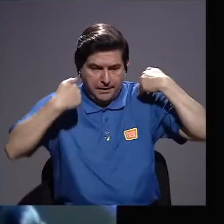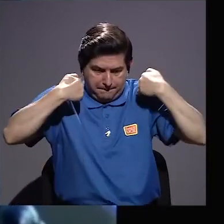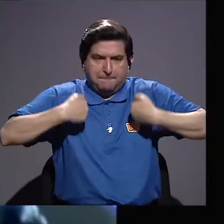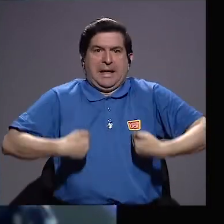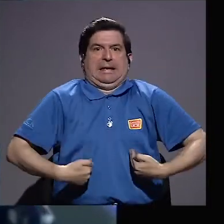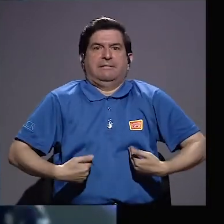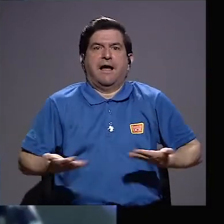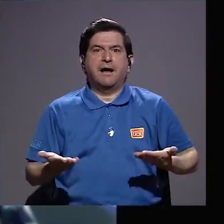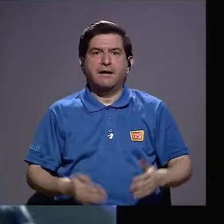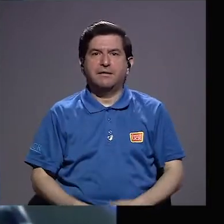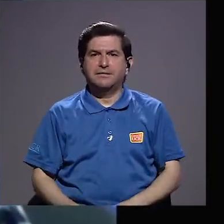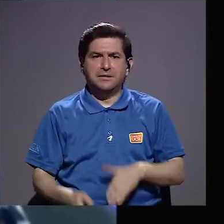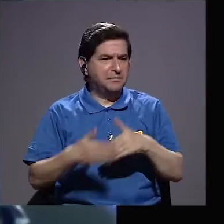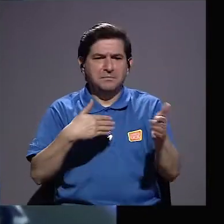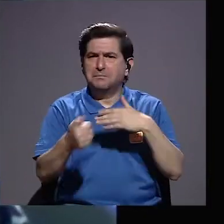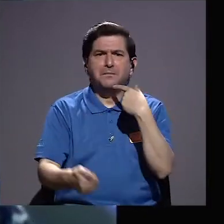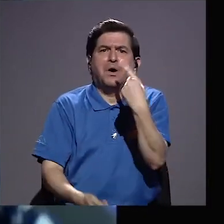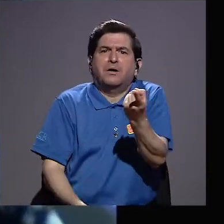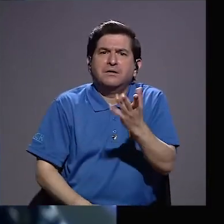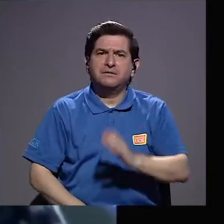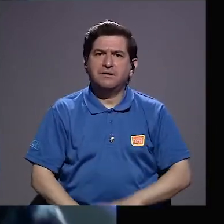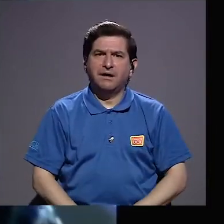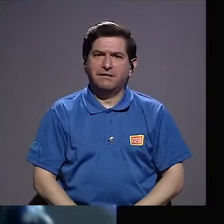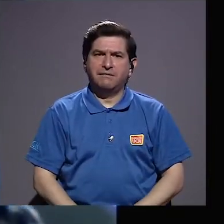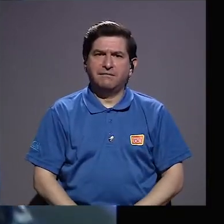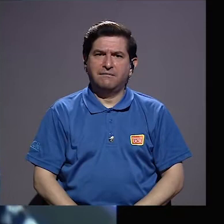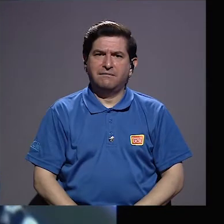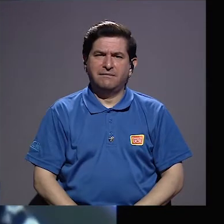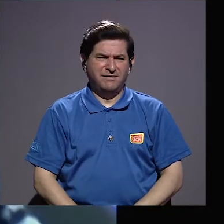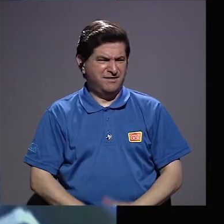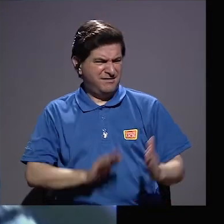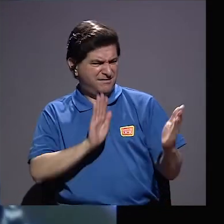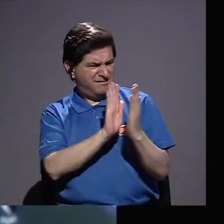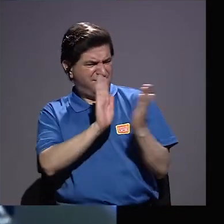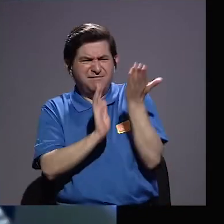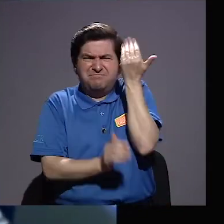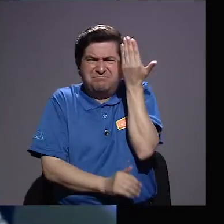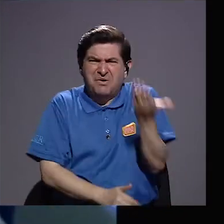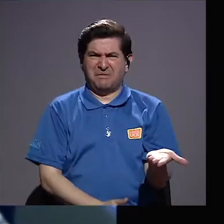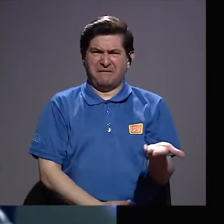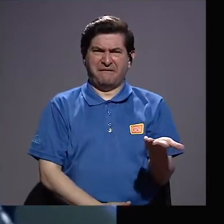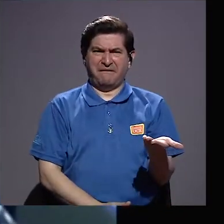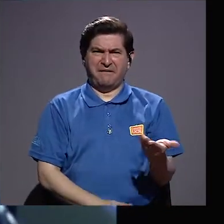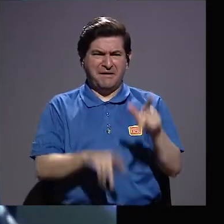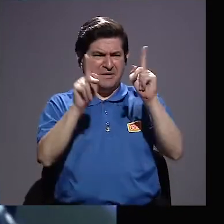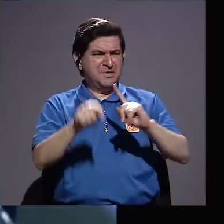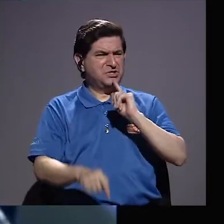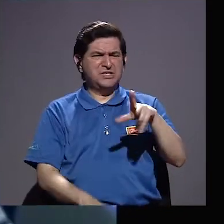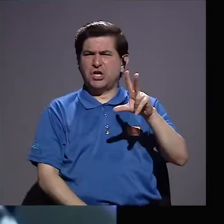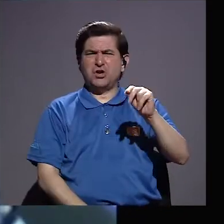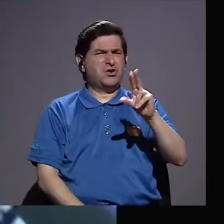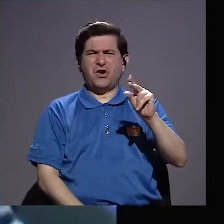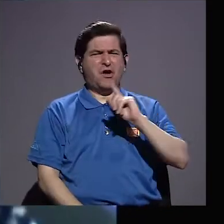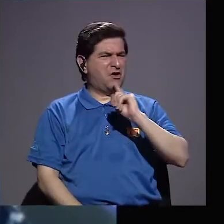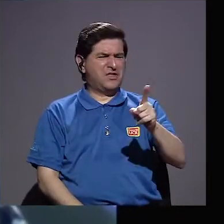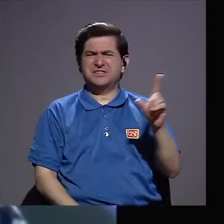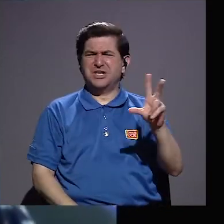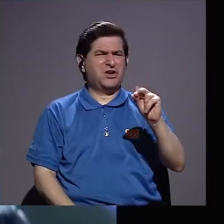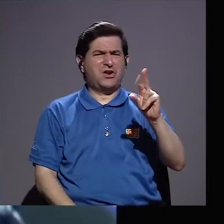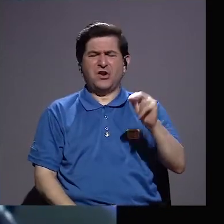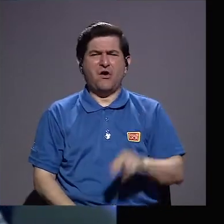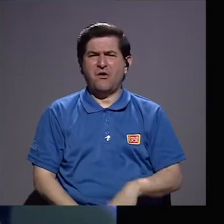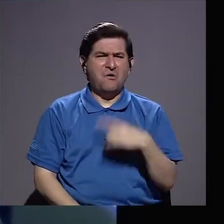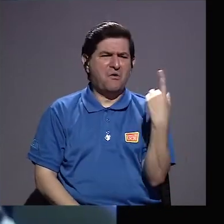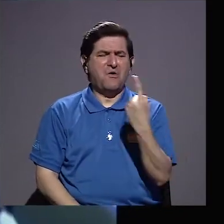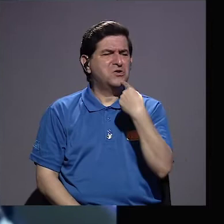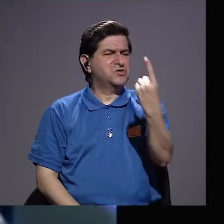entonces ¿qué importa decirlo? ¿Y por qué tanta resistencia? ¿Por qué hay tanta gente que dice no hay que decirlo con solo decir que